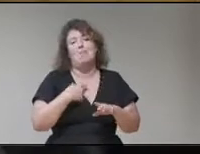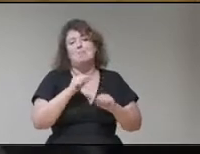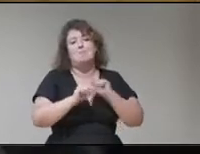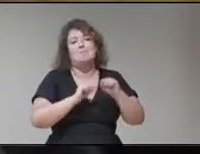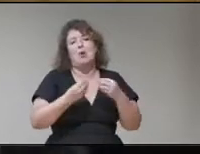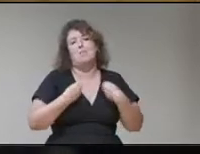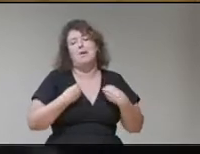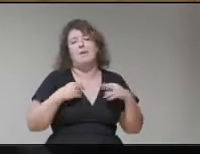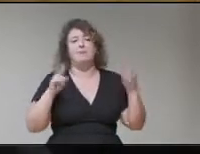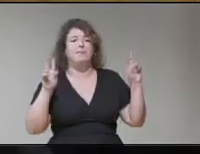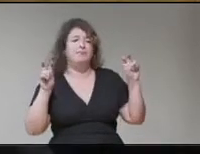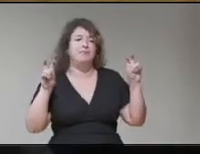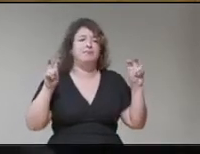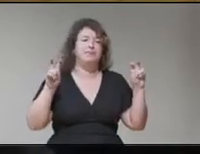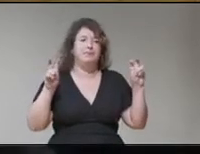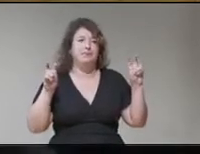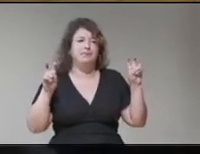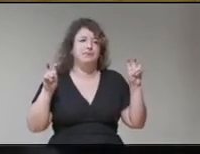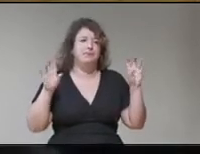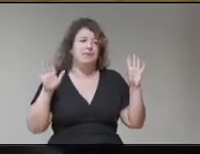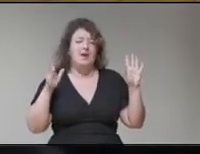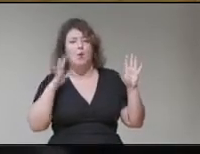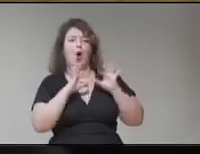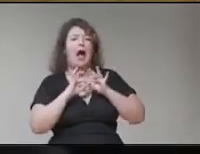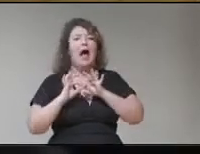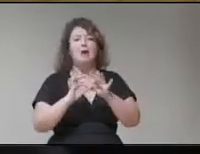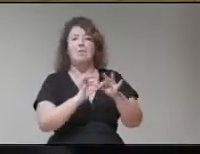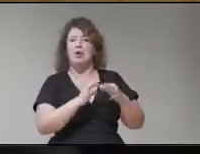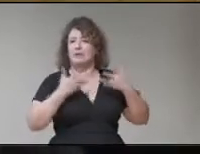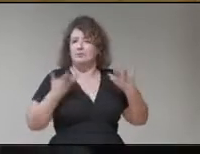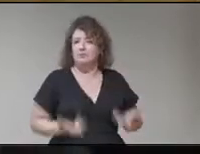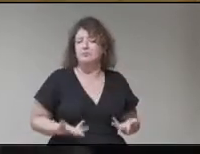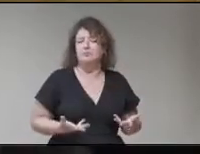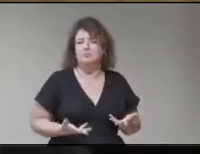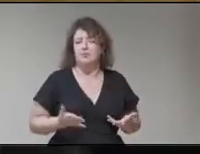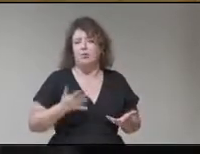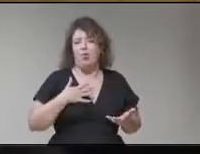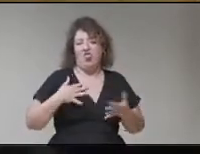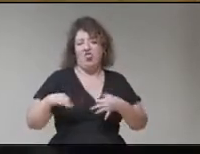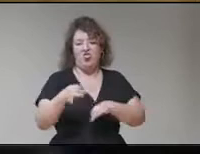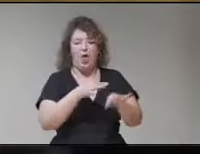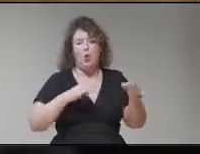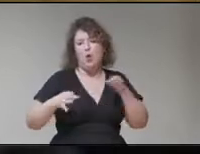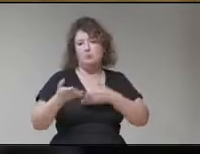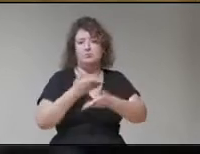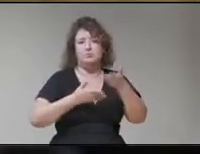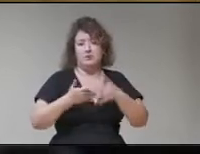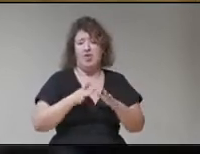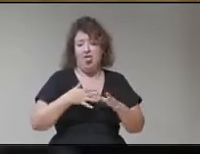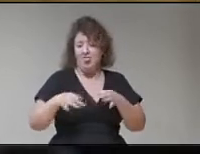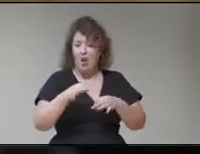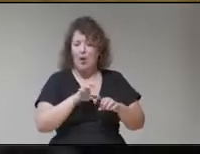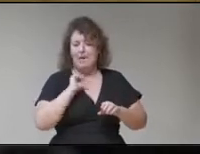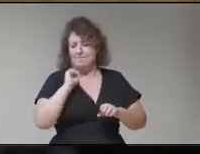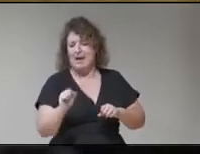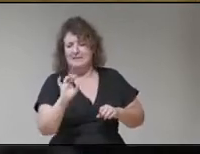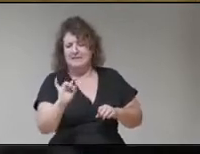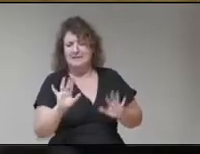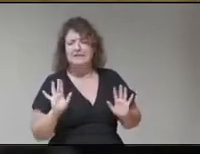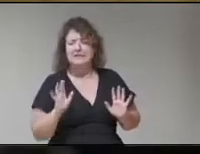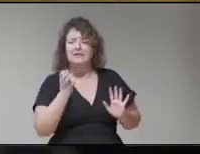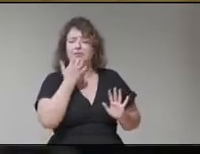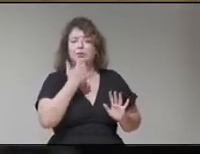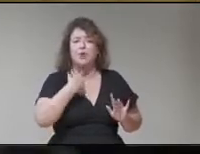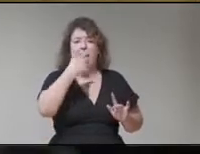una cierta, entre comillas, armonía con nuestras propias células, es decir, matan a nuestras células. Quiero decir, si yo